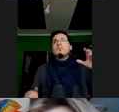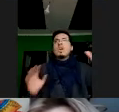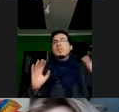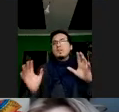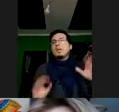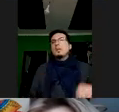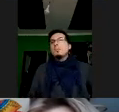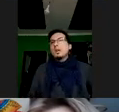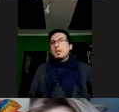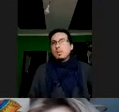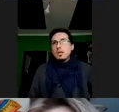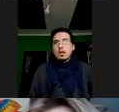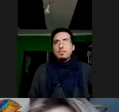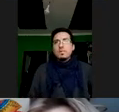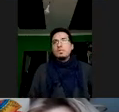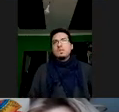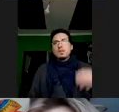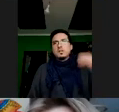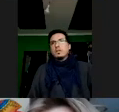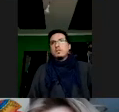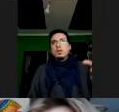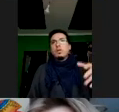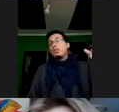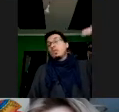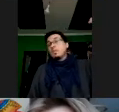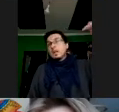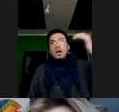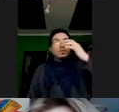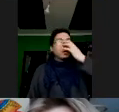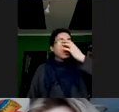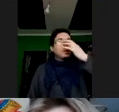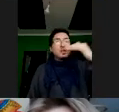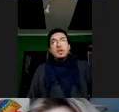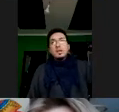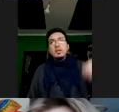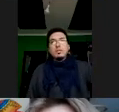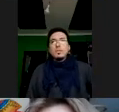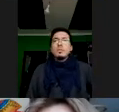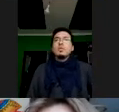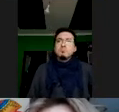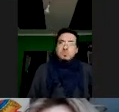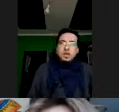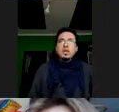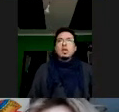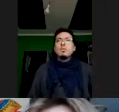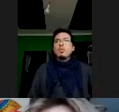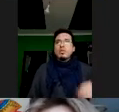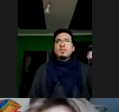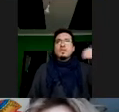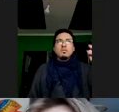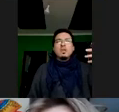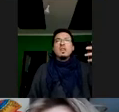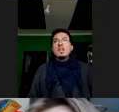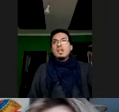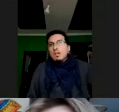45, ahí quizás tendríamos que cambiar de herramienta, utilizar quizá un transformador o quizá más grados, sería distinto. Pero 30 es como lo